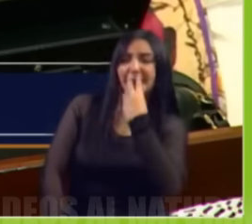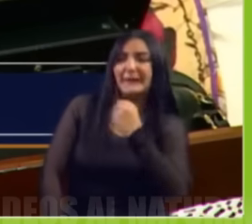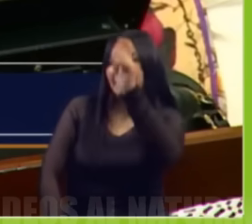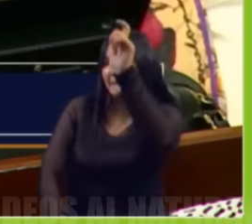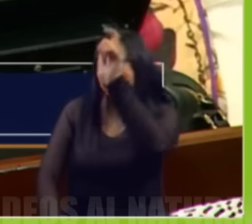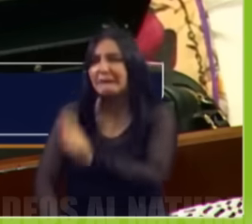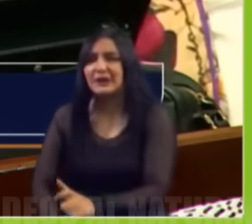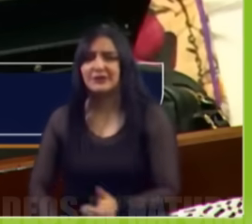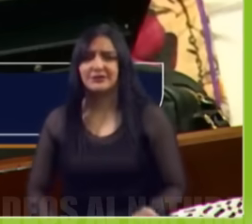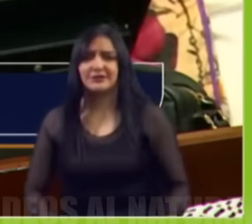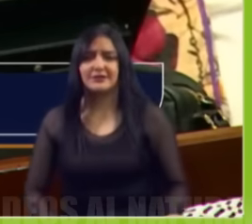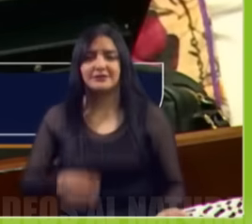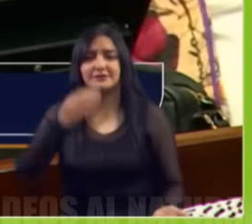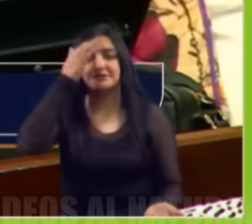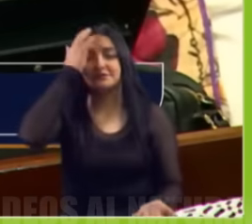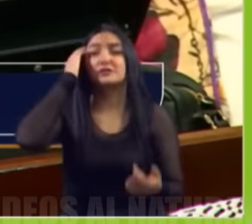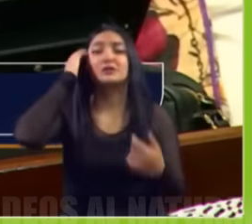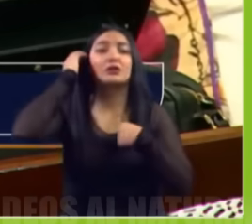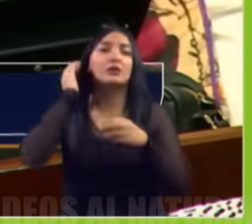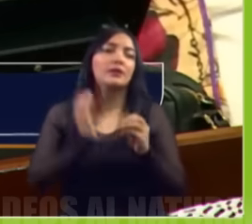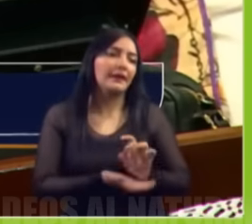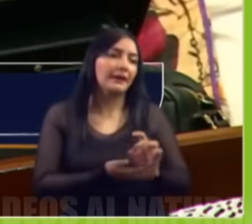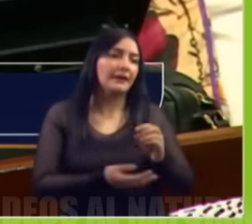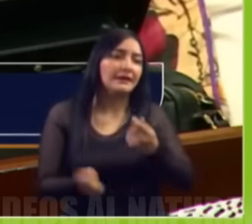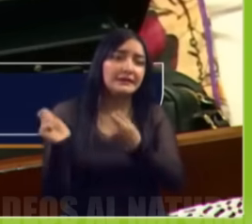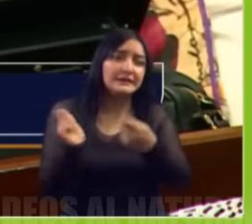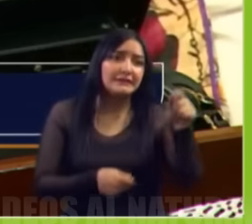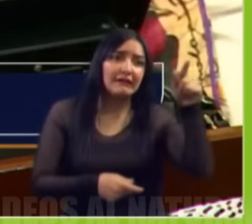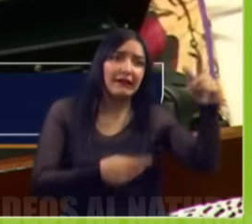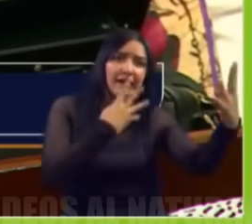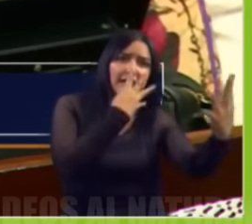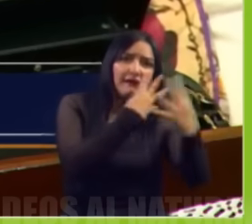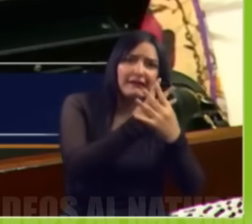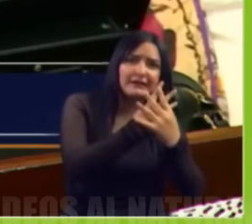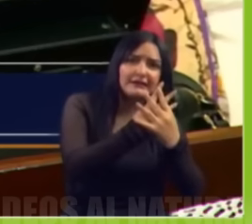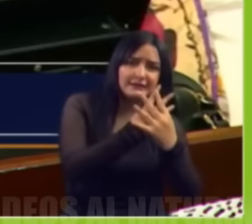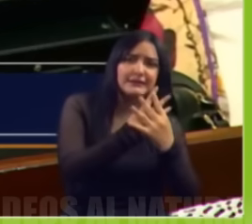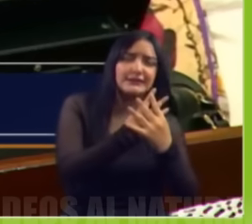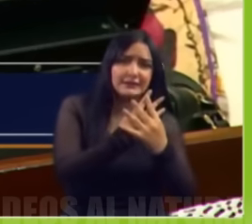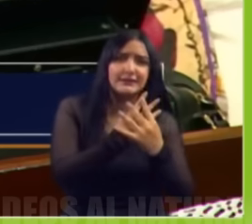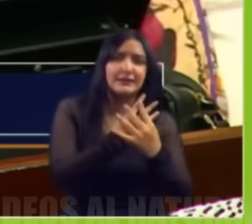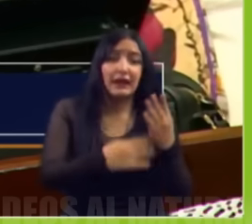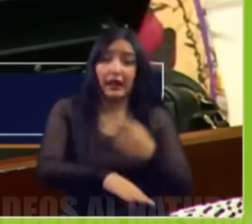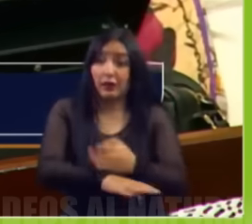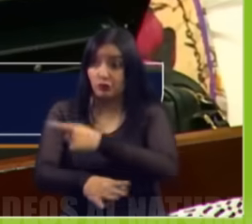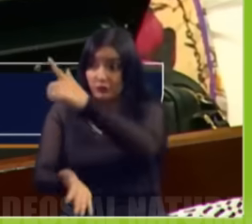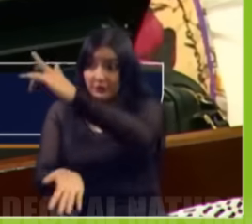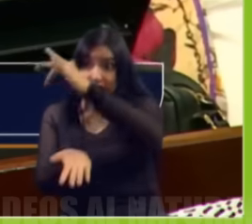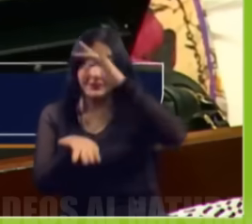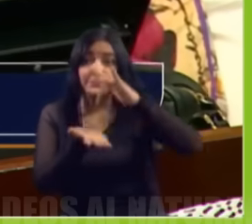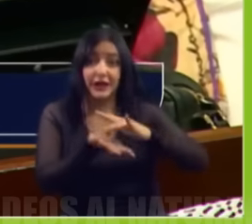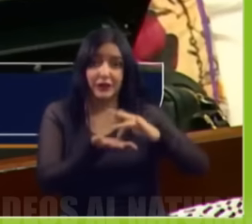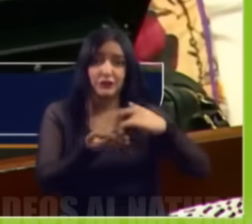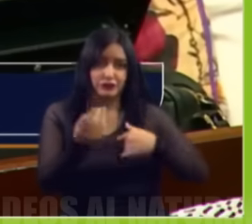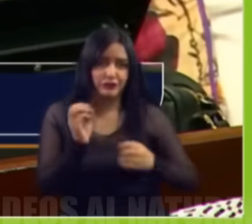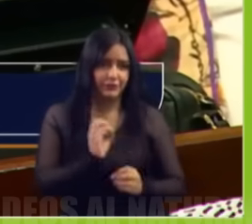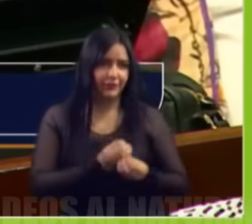A quienes hemos llevado a la cárcel a muchos de los bandidos, senador Pulido. Antes de que ustedes llegaran a este recinto,